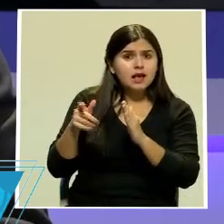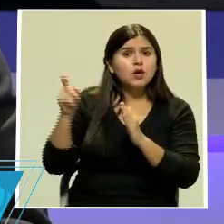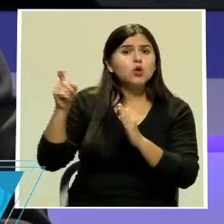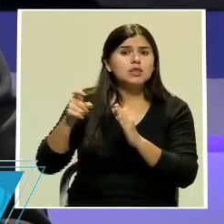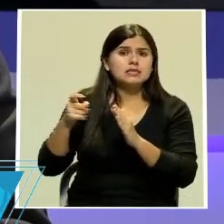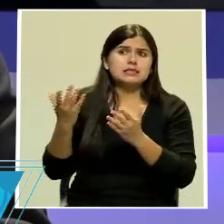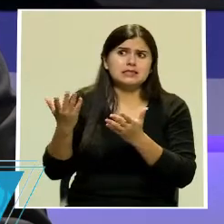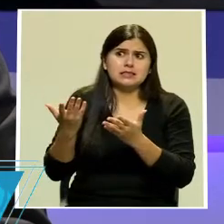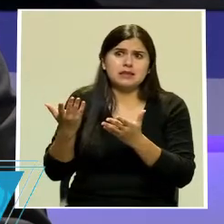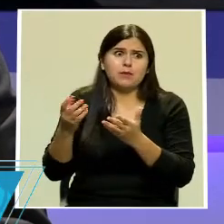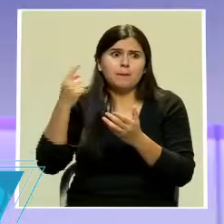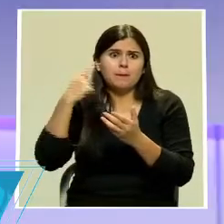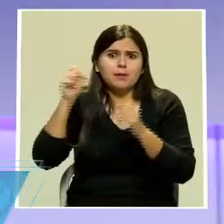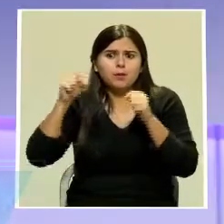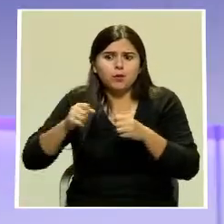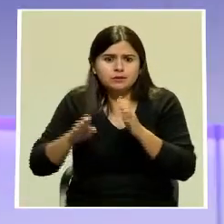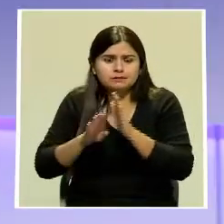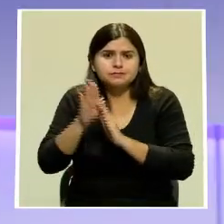salir adelante.